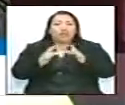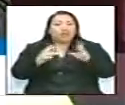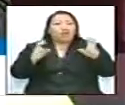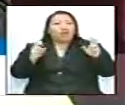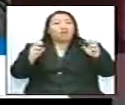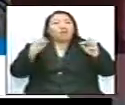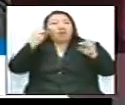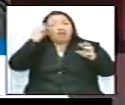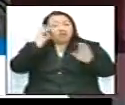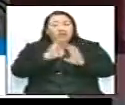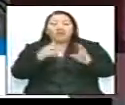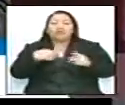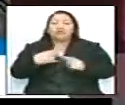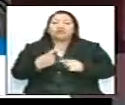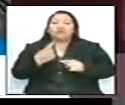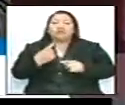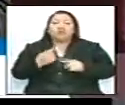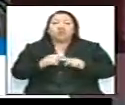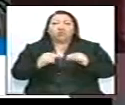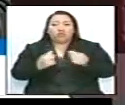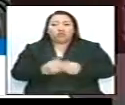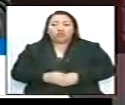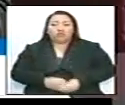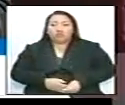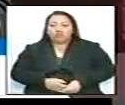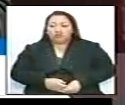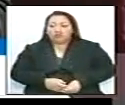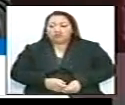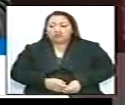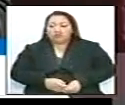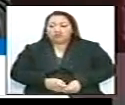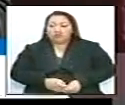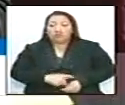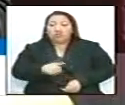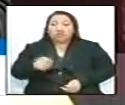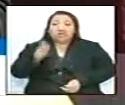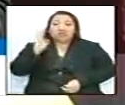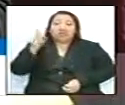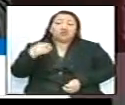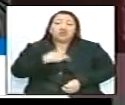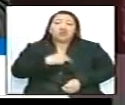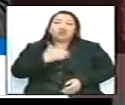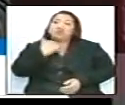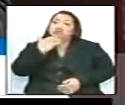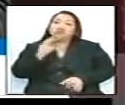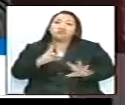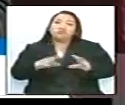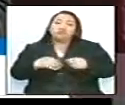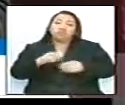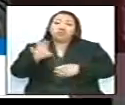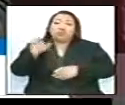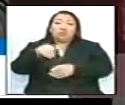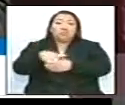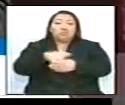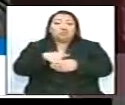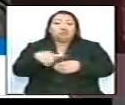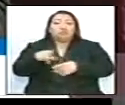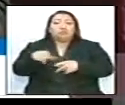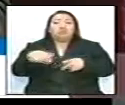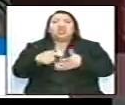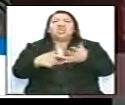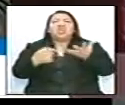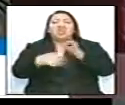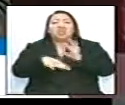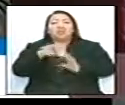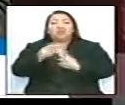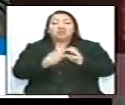etcétera, o con organizaciones partidarias, y decidan ustedes si nosotros tomamos decisión. Voten entre ustedes qué constitucionalistas